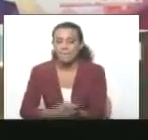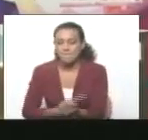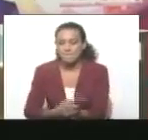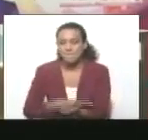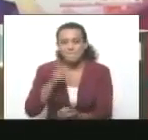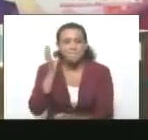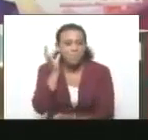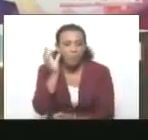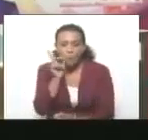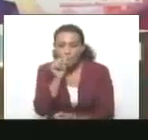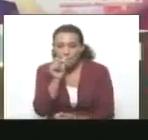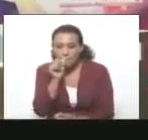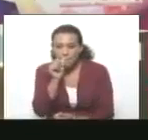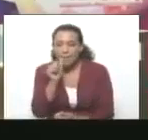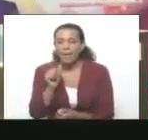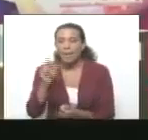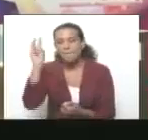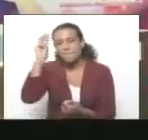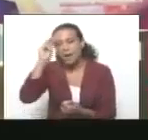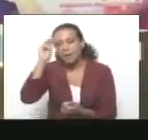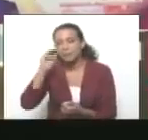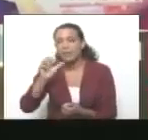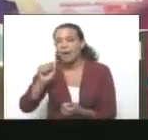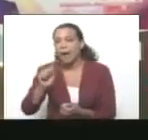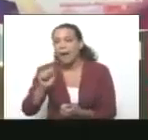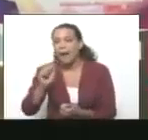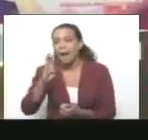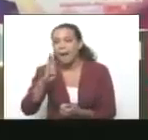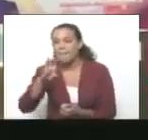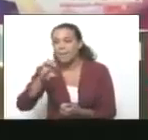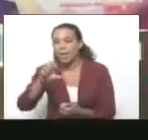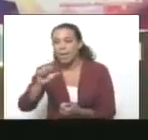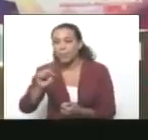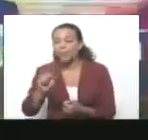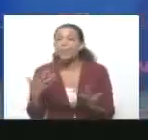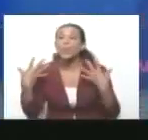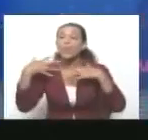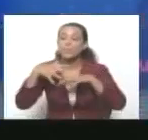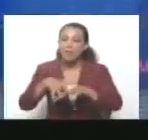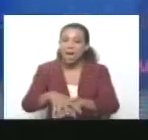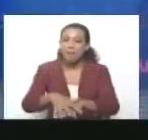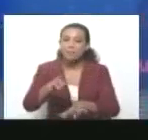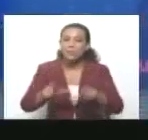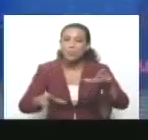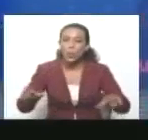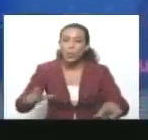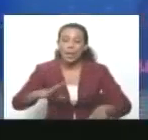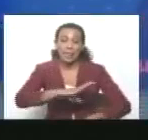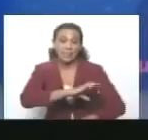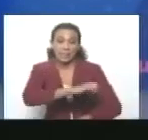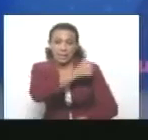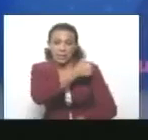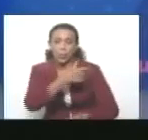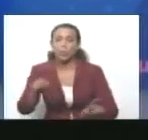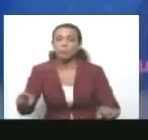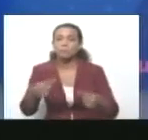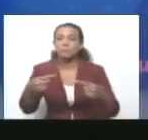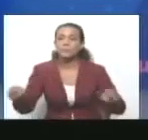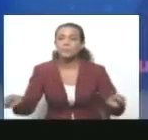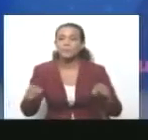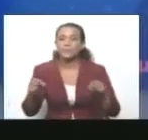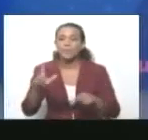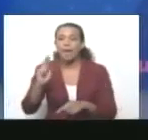Abreu, y los integrantes del sistema, directores, Eric Sojo,